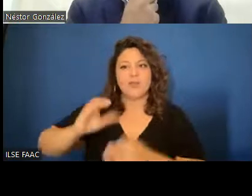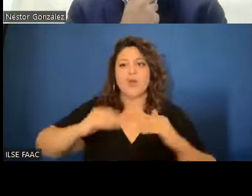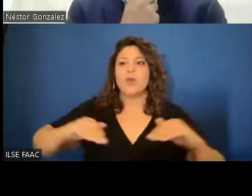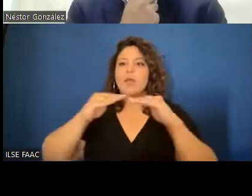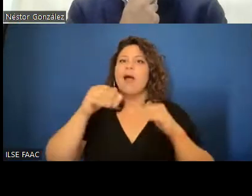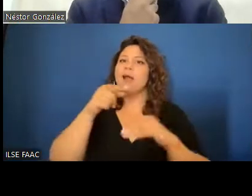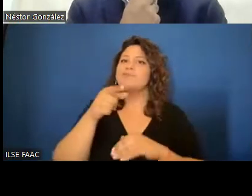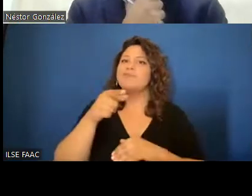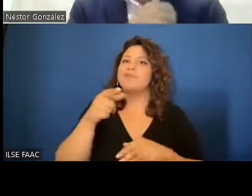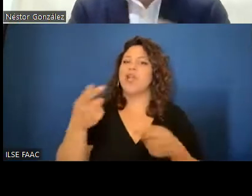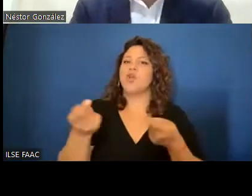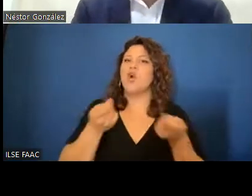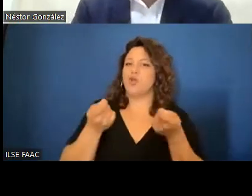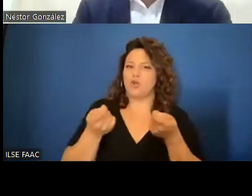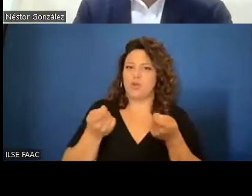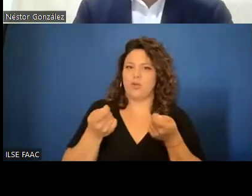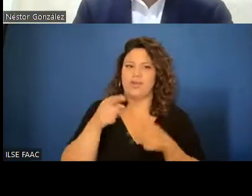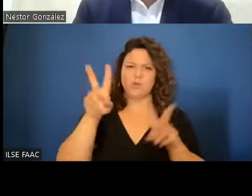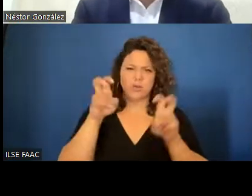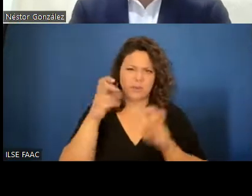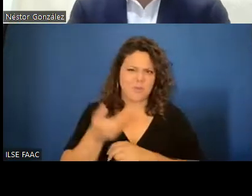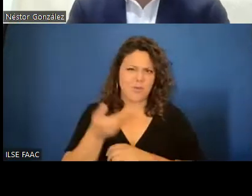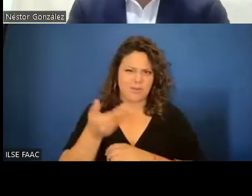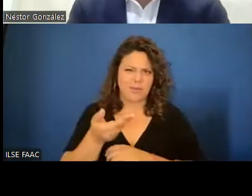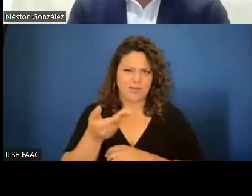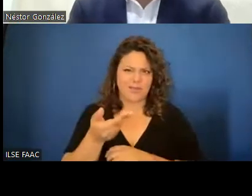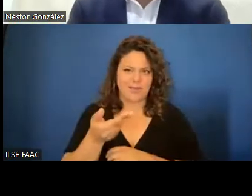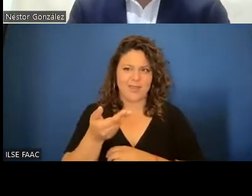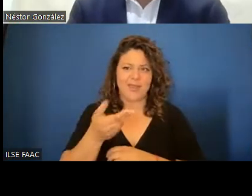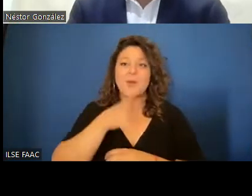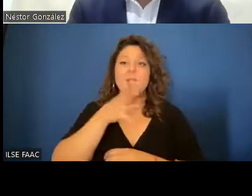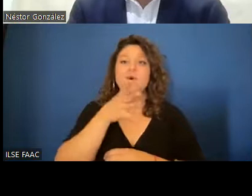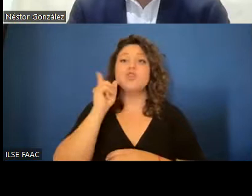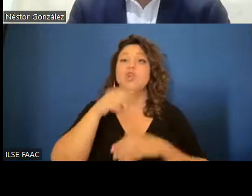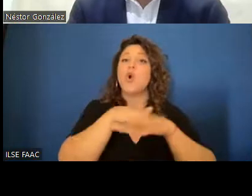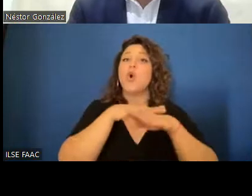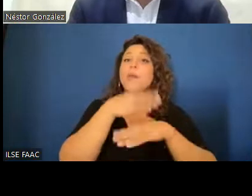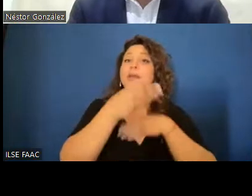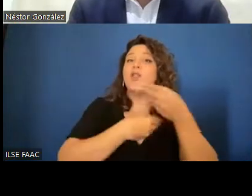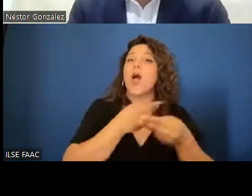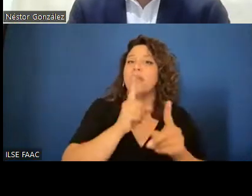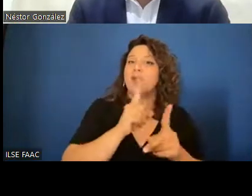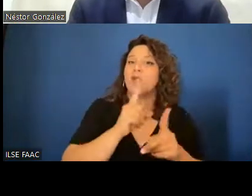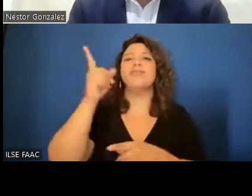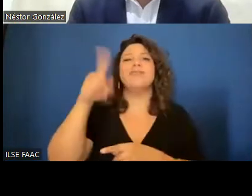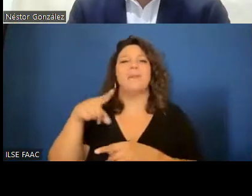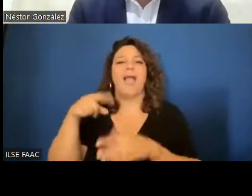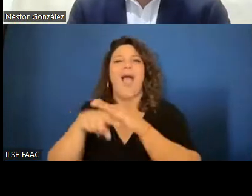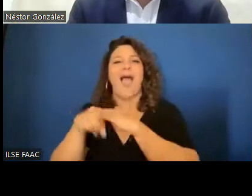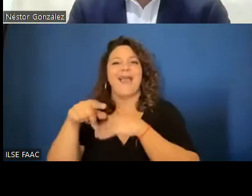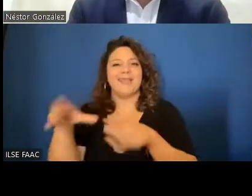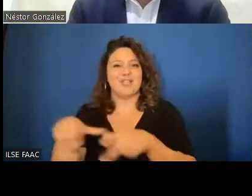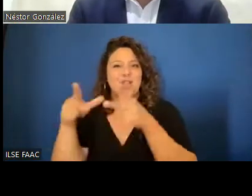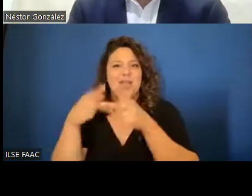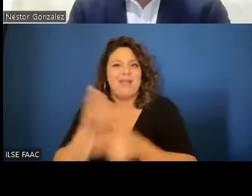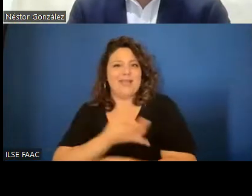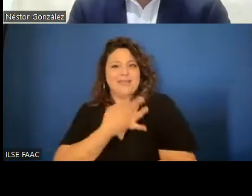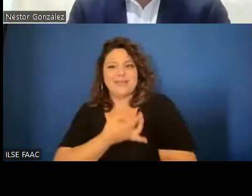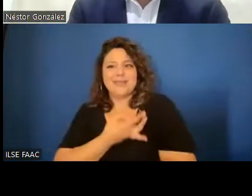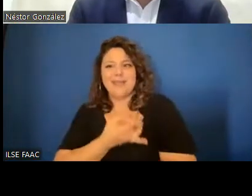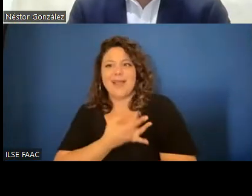en los centros docentes. Es decir, que se va a aplicar al resto de procesos, a los administrativos, a los civiles, pero no a